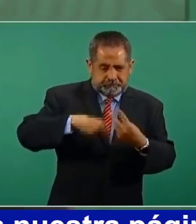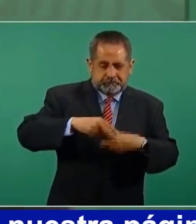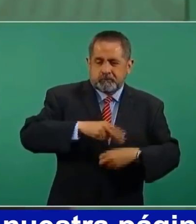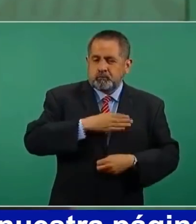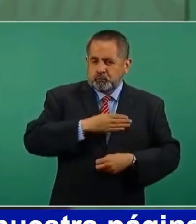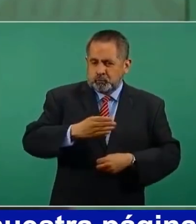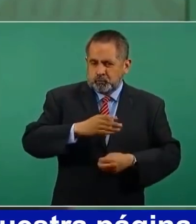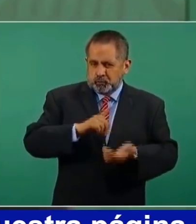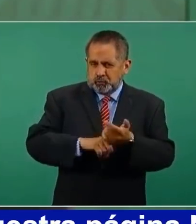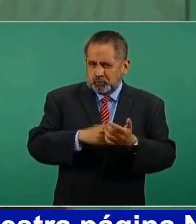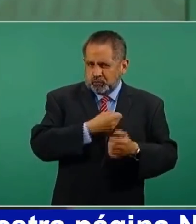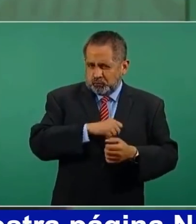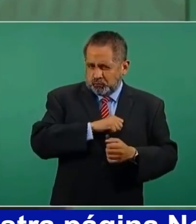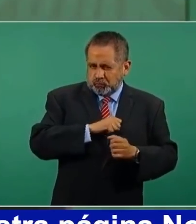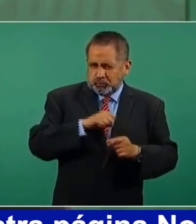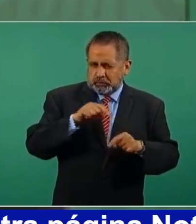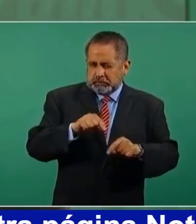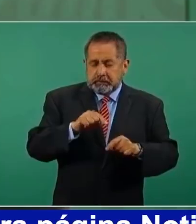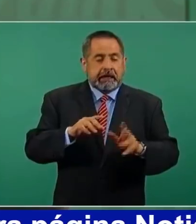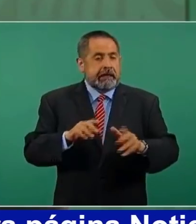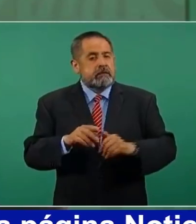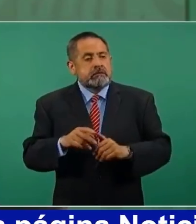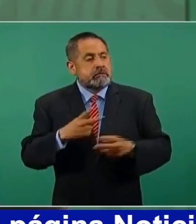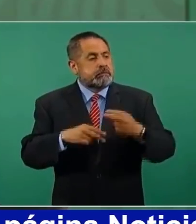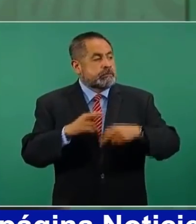aumentaron su producción